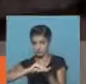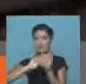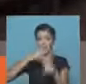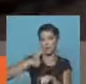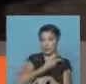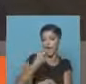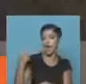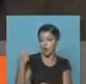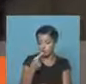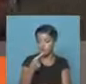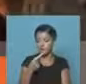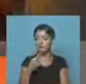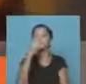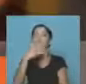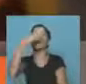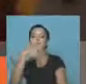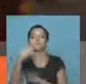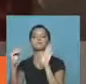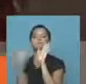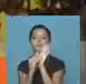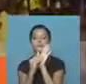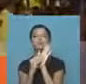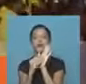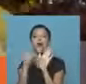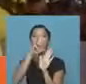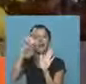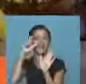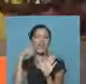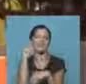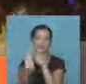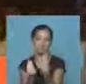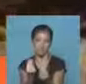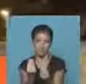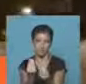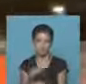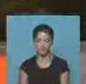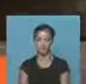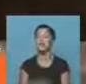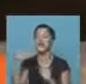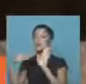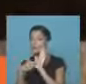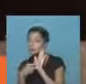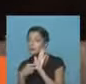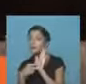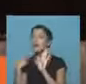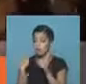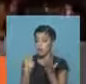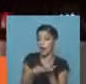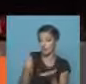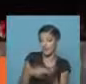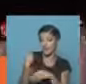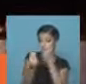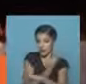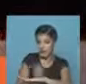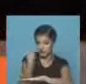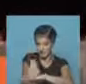población, una enmienda que permite la reelección presidencial. Una enmienda que permite la reelección presidencial y que